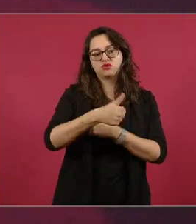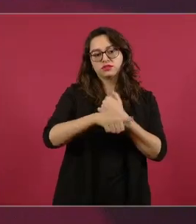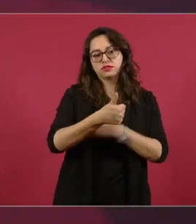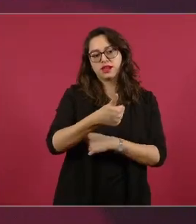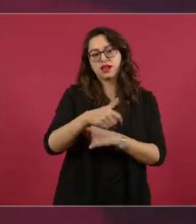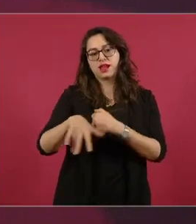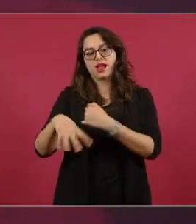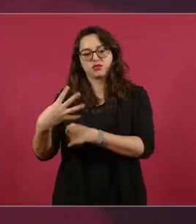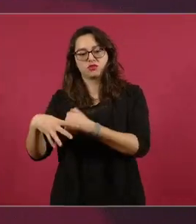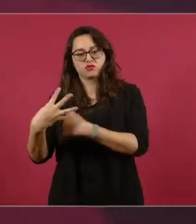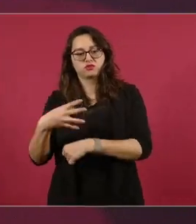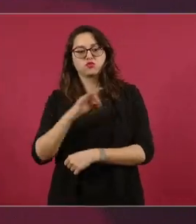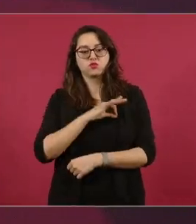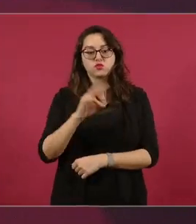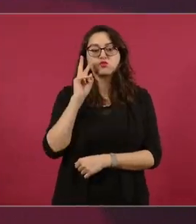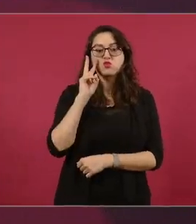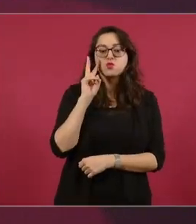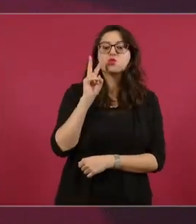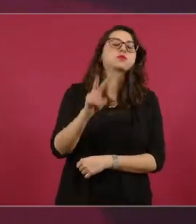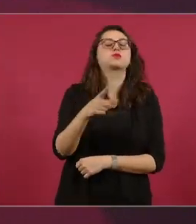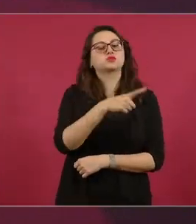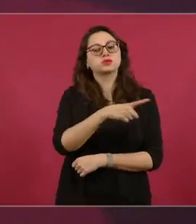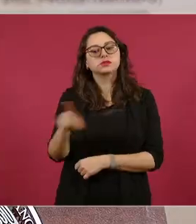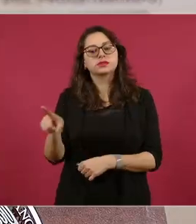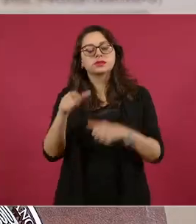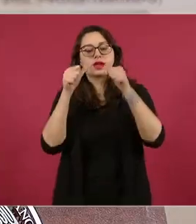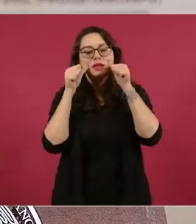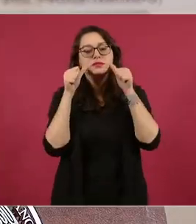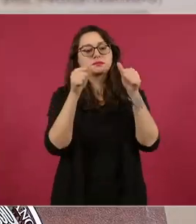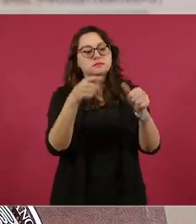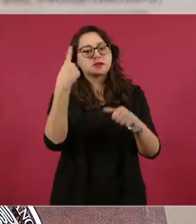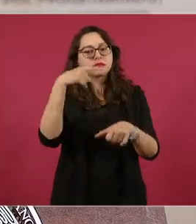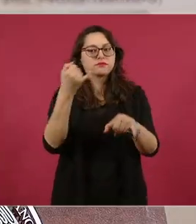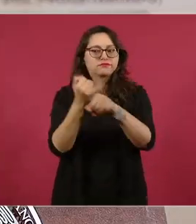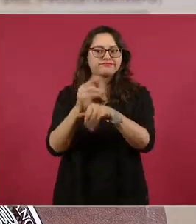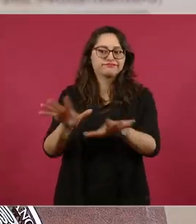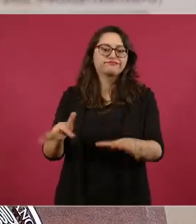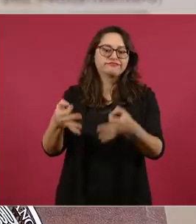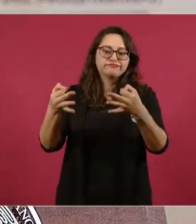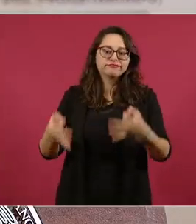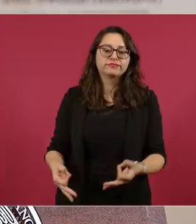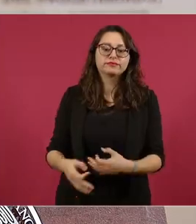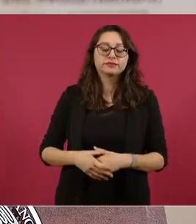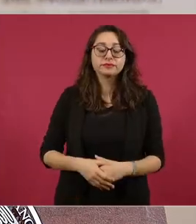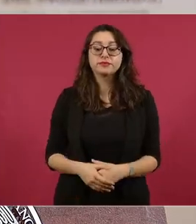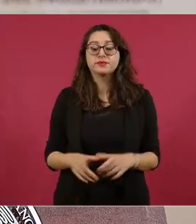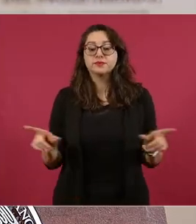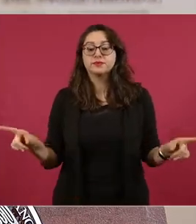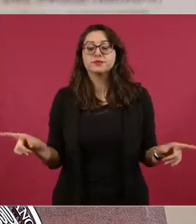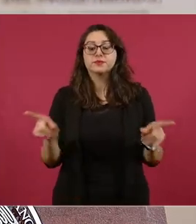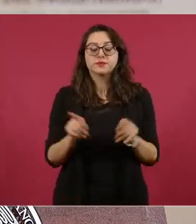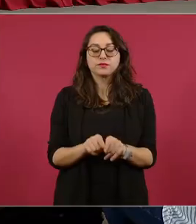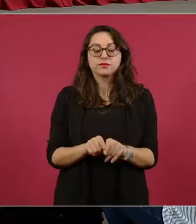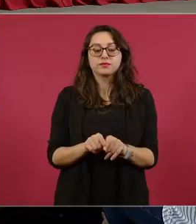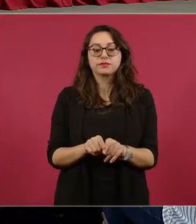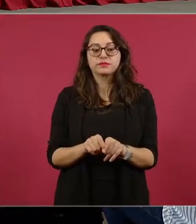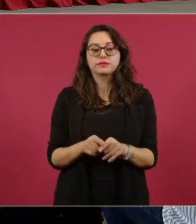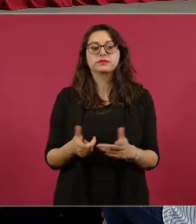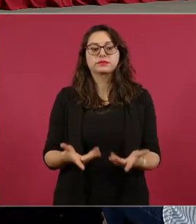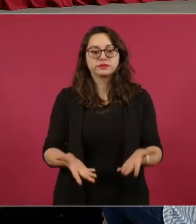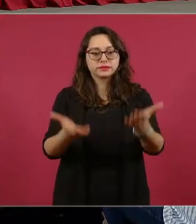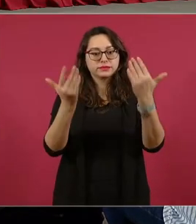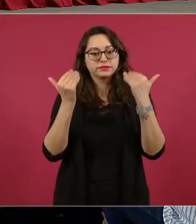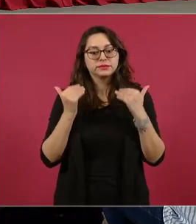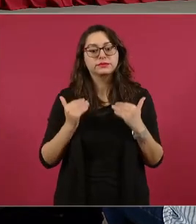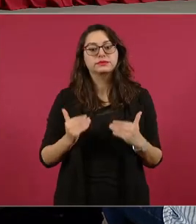que no se lo pierdan para que estén muy bien informados. Hasta aquí esta nota, pero